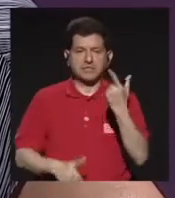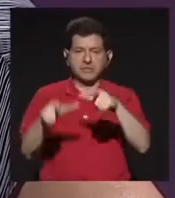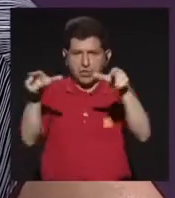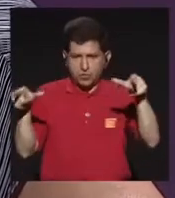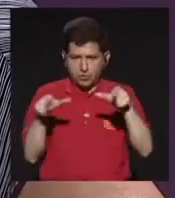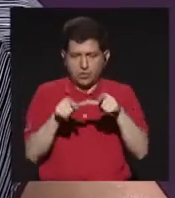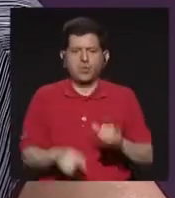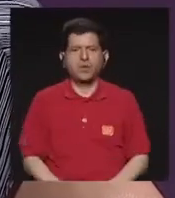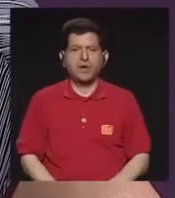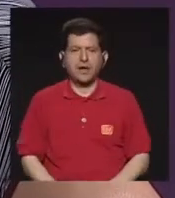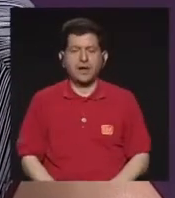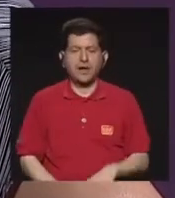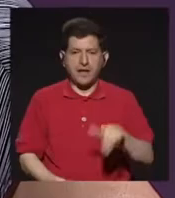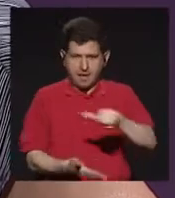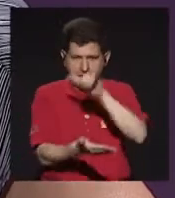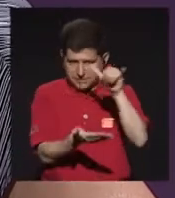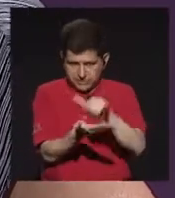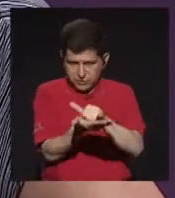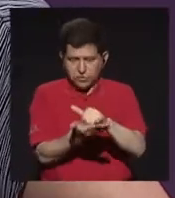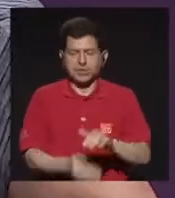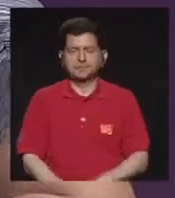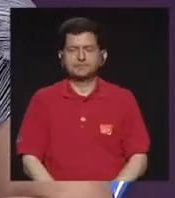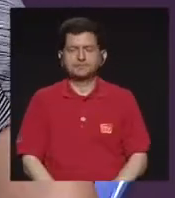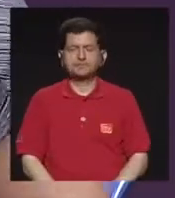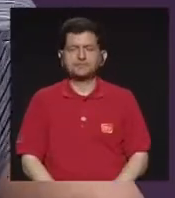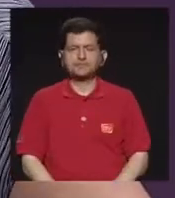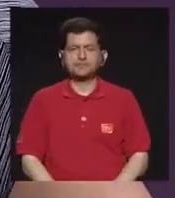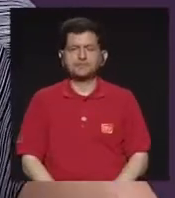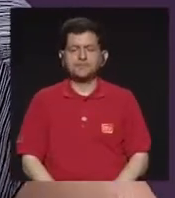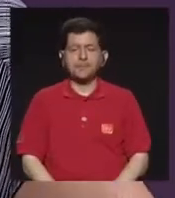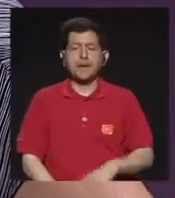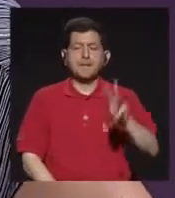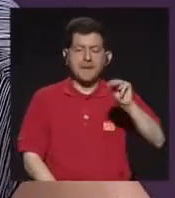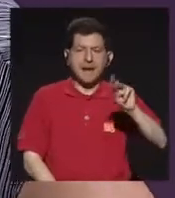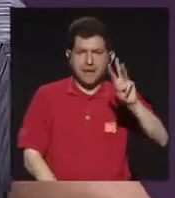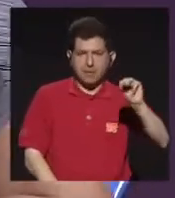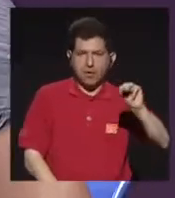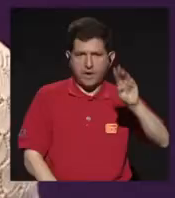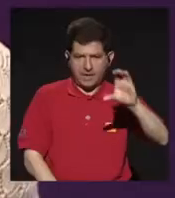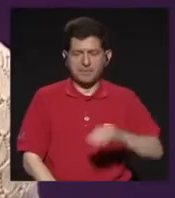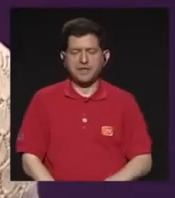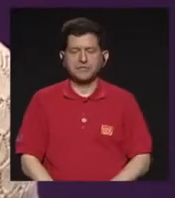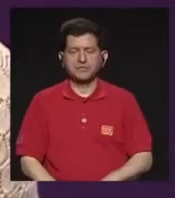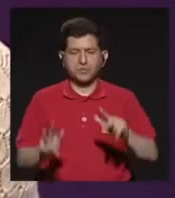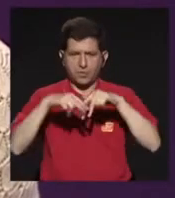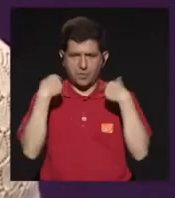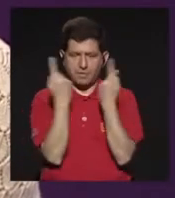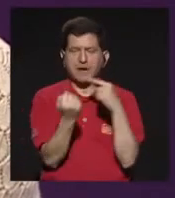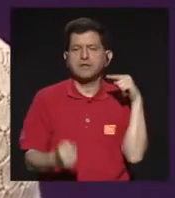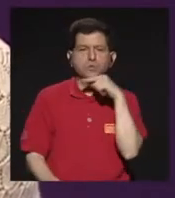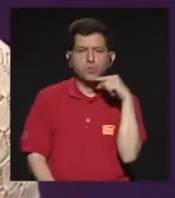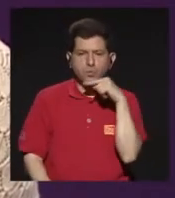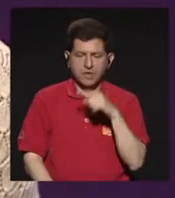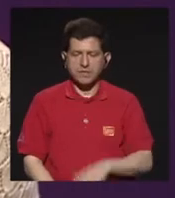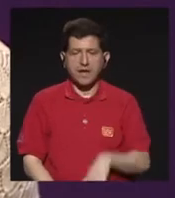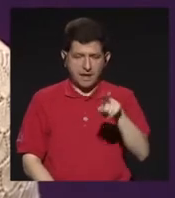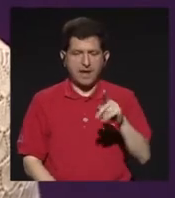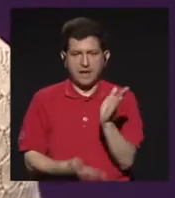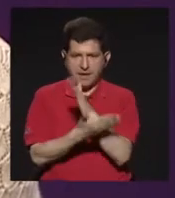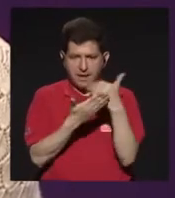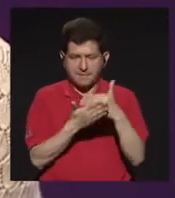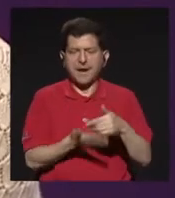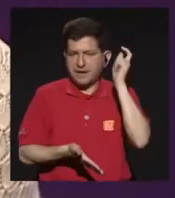lugar por la San José. Así es. ¿Verdad? La provincia de San José. Y Marlene Mora Camacho, del Partido Unidad Social Cristiana, que también forma parte